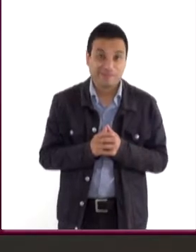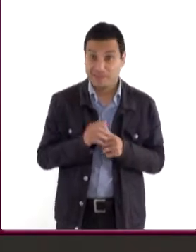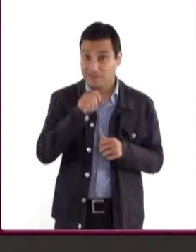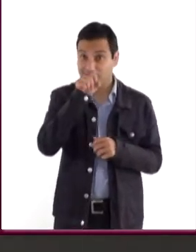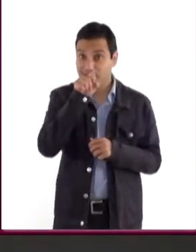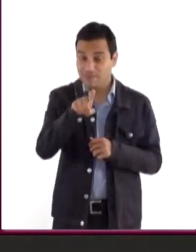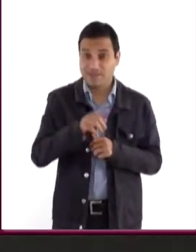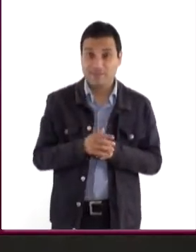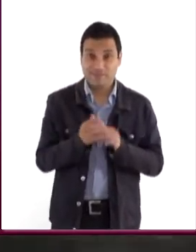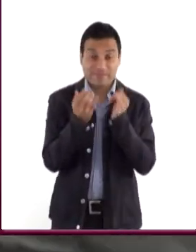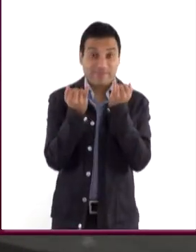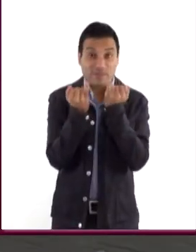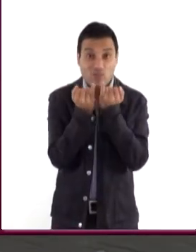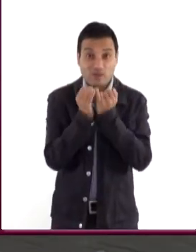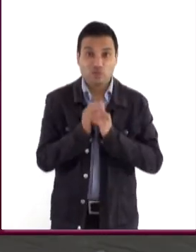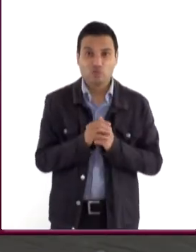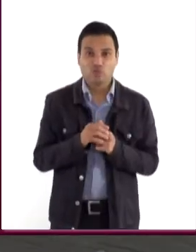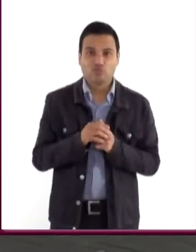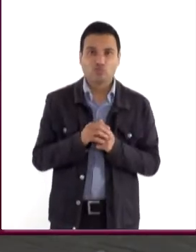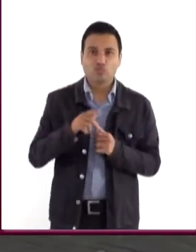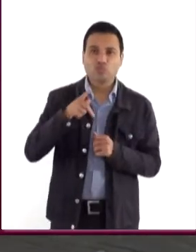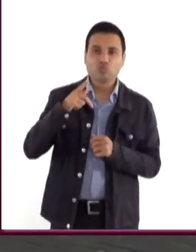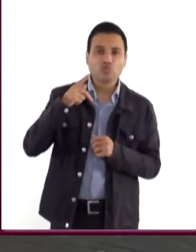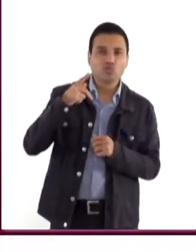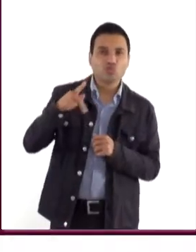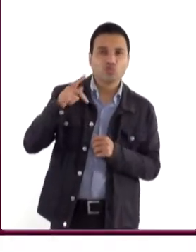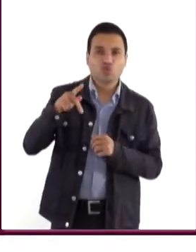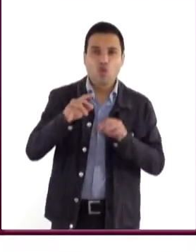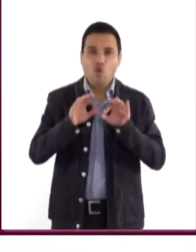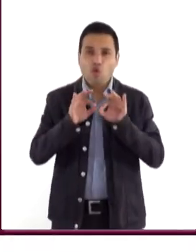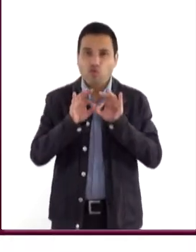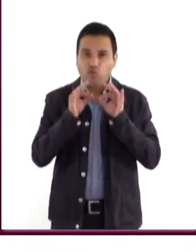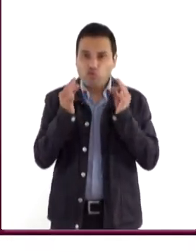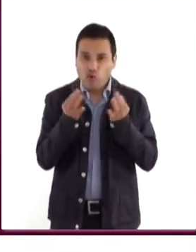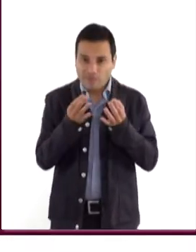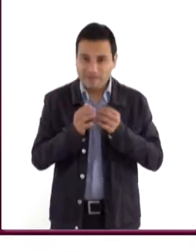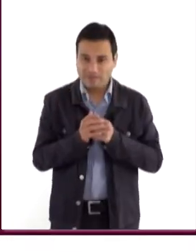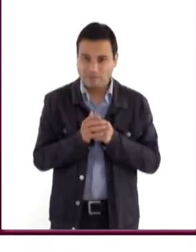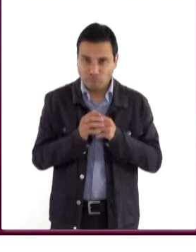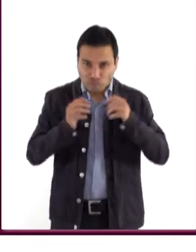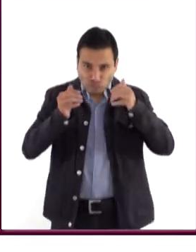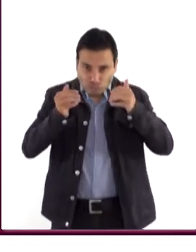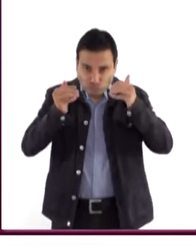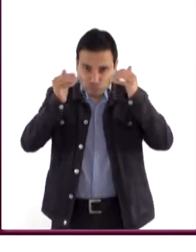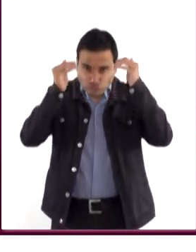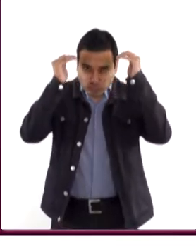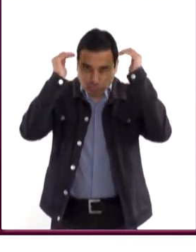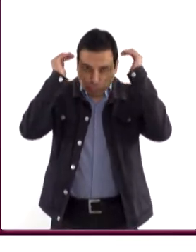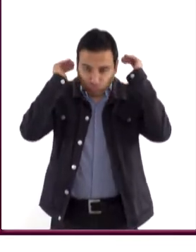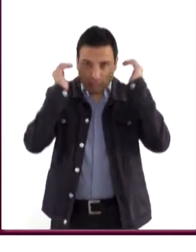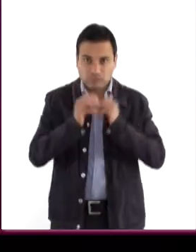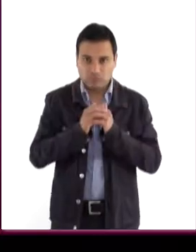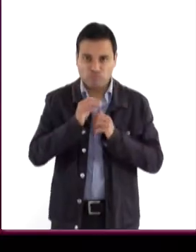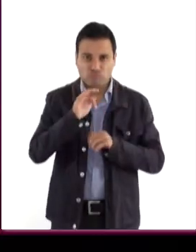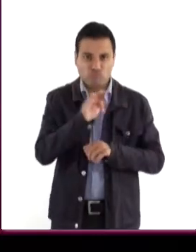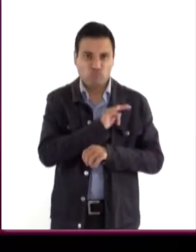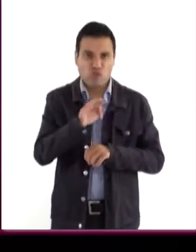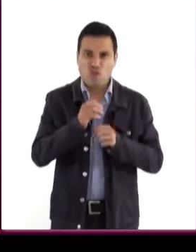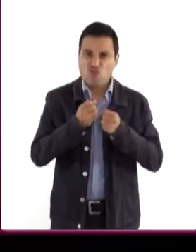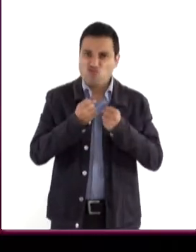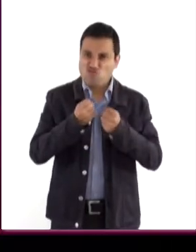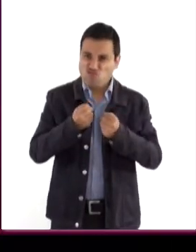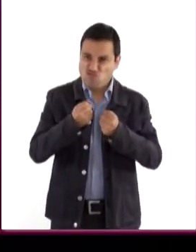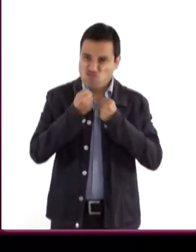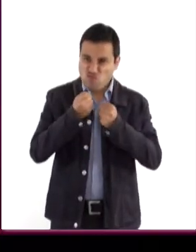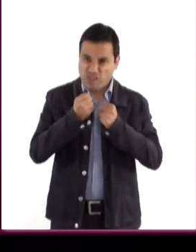Además, gracias a una serie de características estructurales en la unión de estas piezas, es capaz de distribuir las fuerzas de presión de